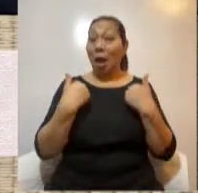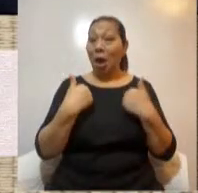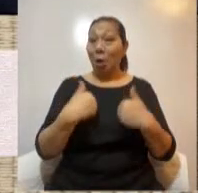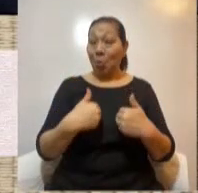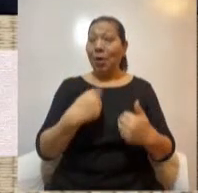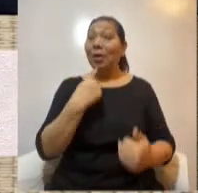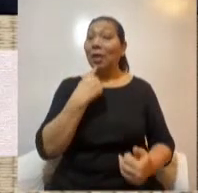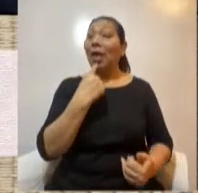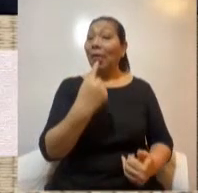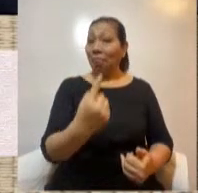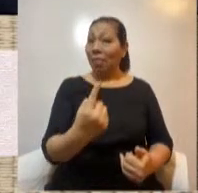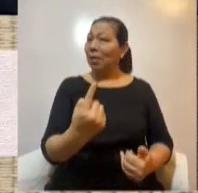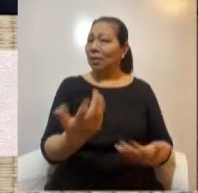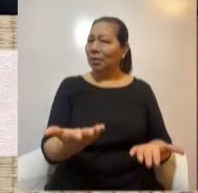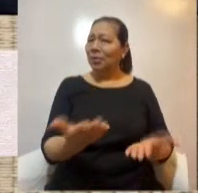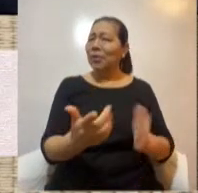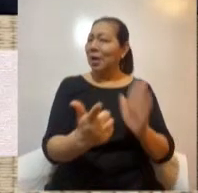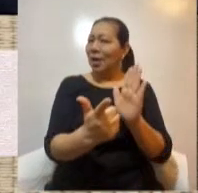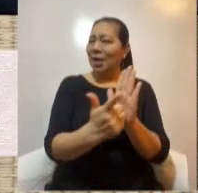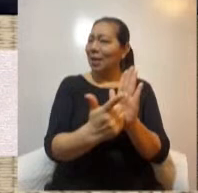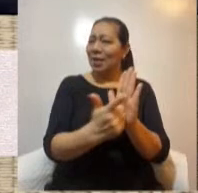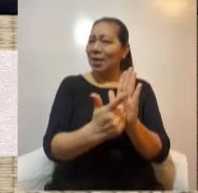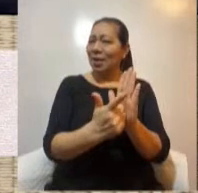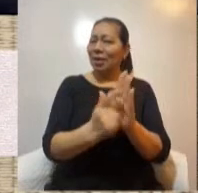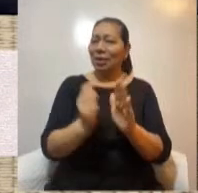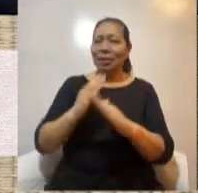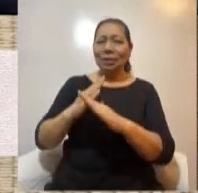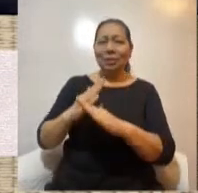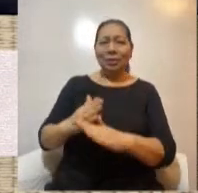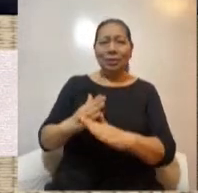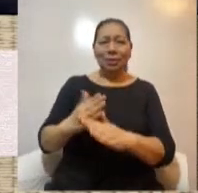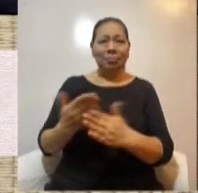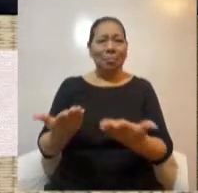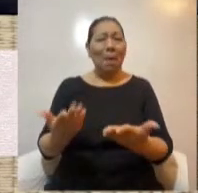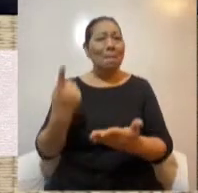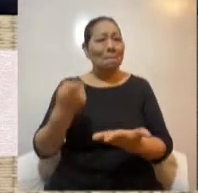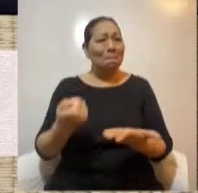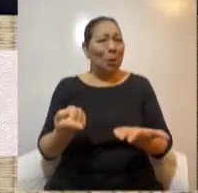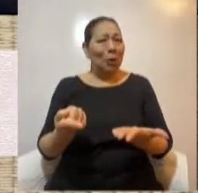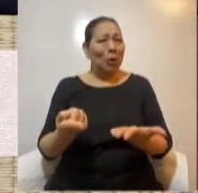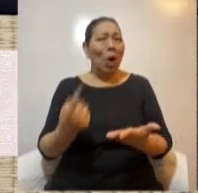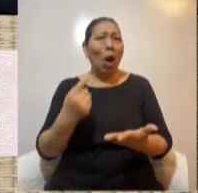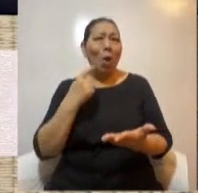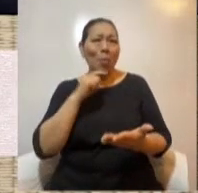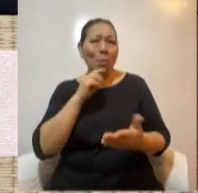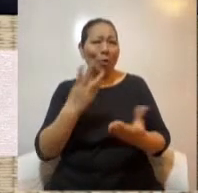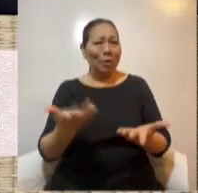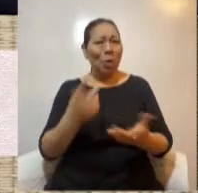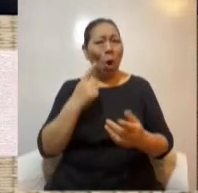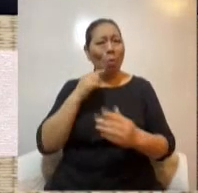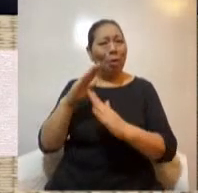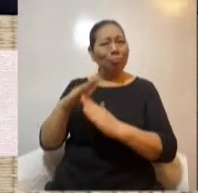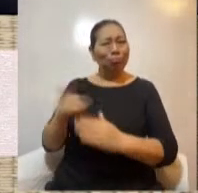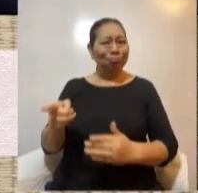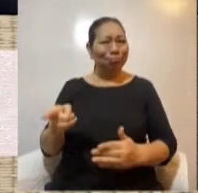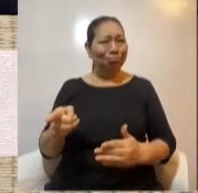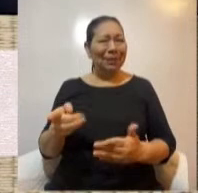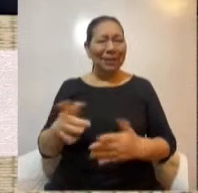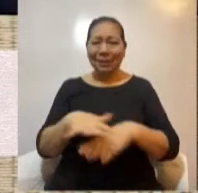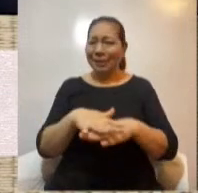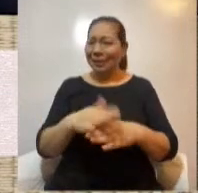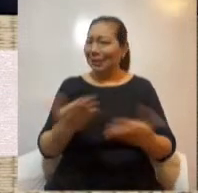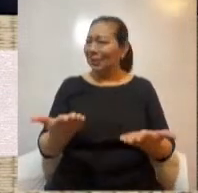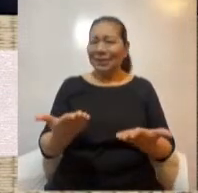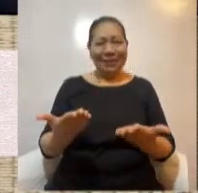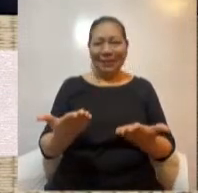Ginsburg sostuvo que se trataba de una ley que discriminaba por razones de género a un hombre.